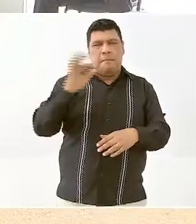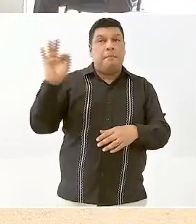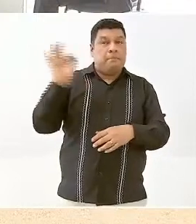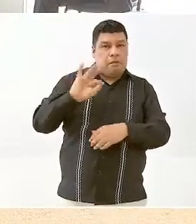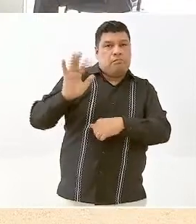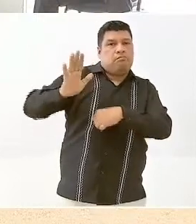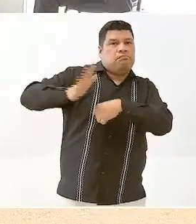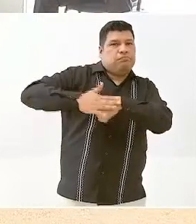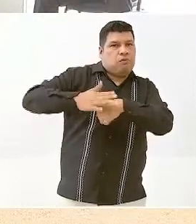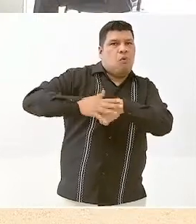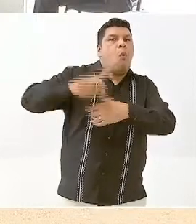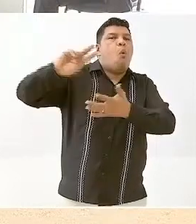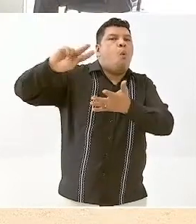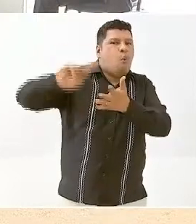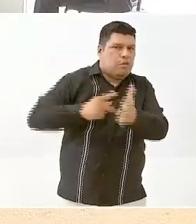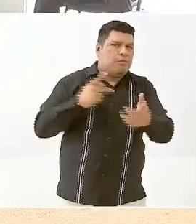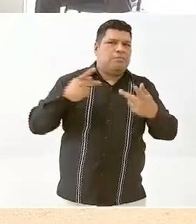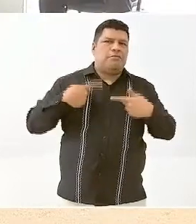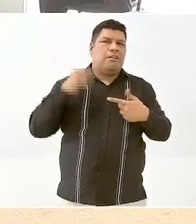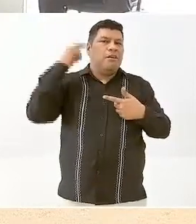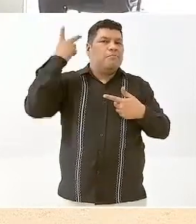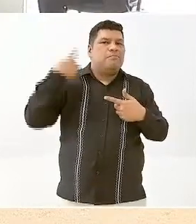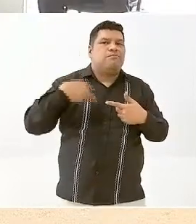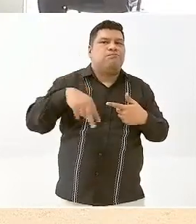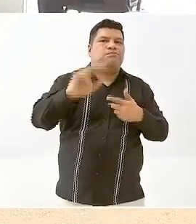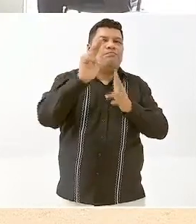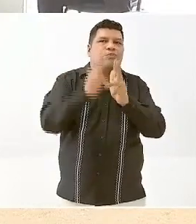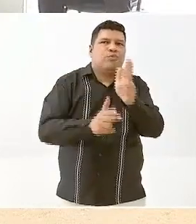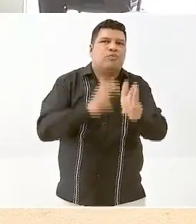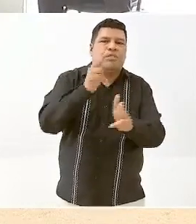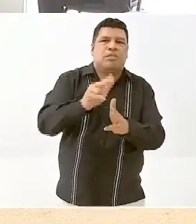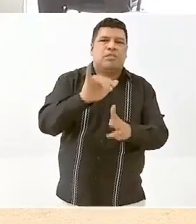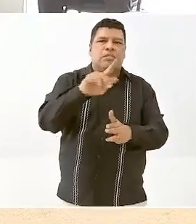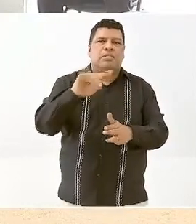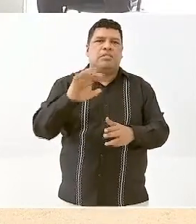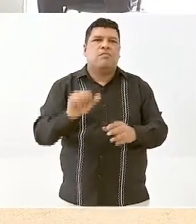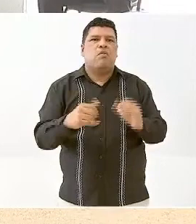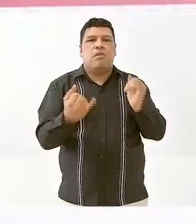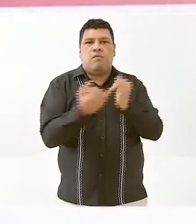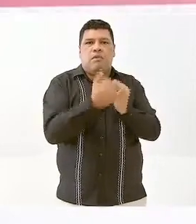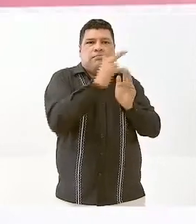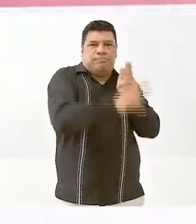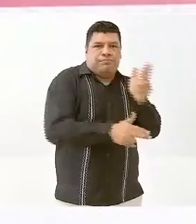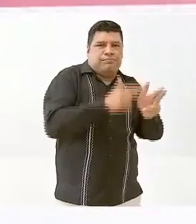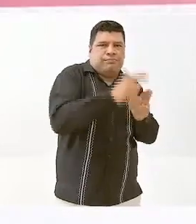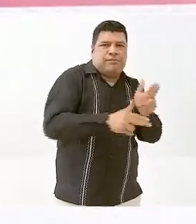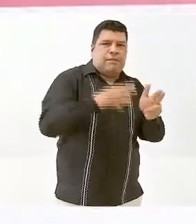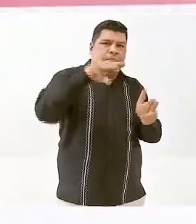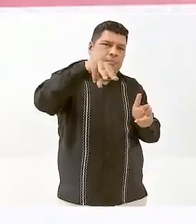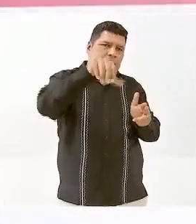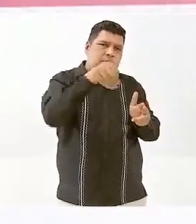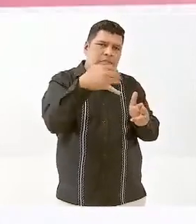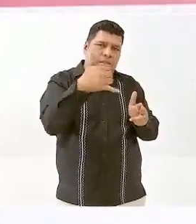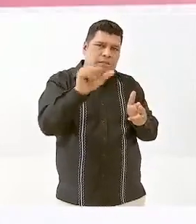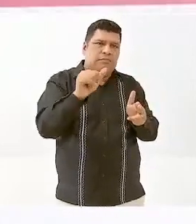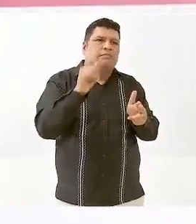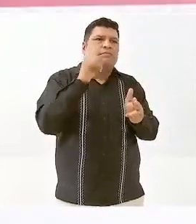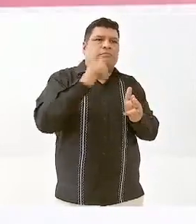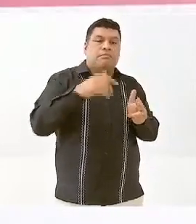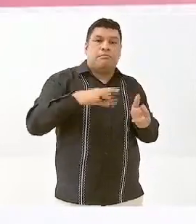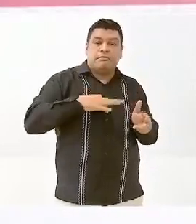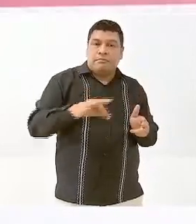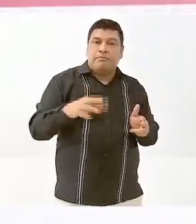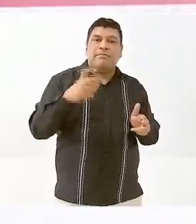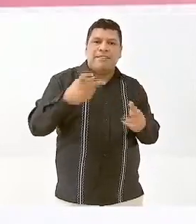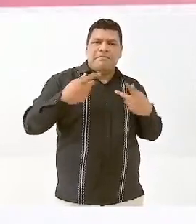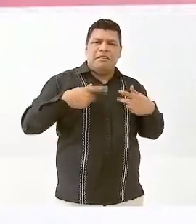volver los ferrocarriles de pasajeros. Del Istmo y el Maya. Estamos hablando de que vamos a